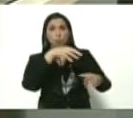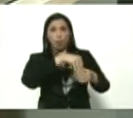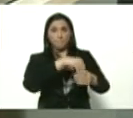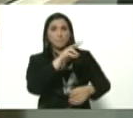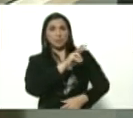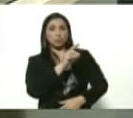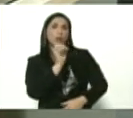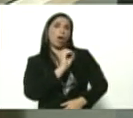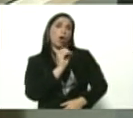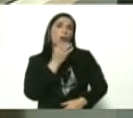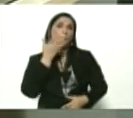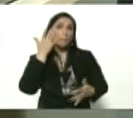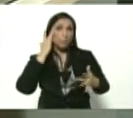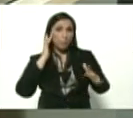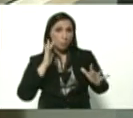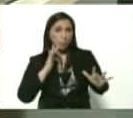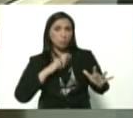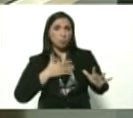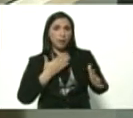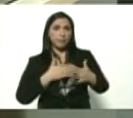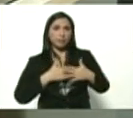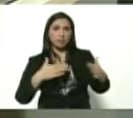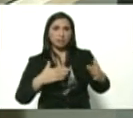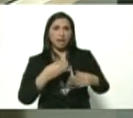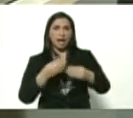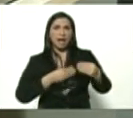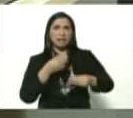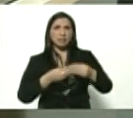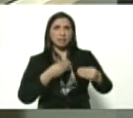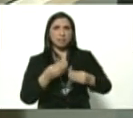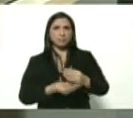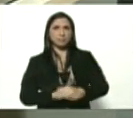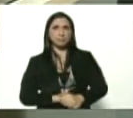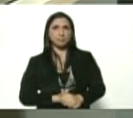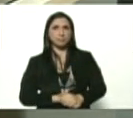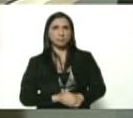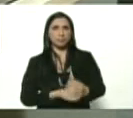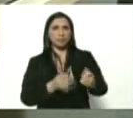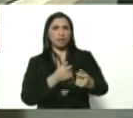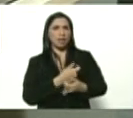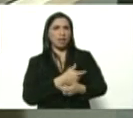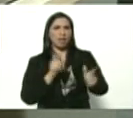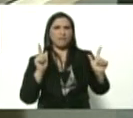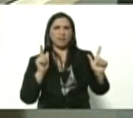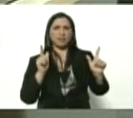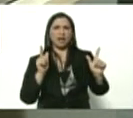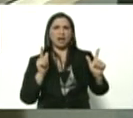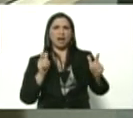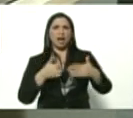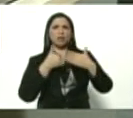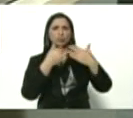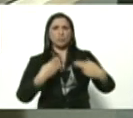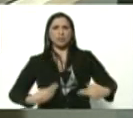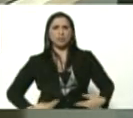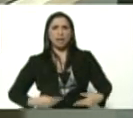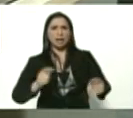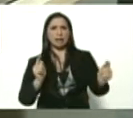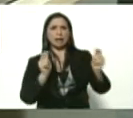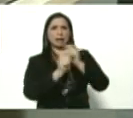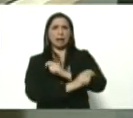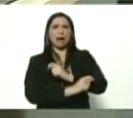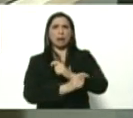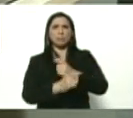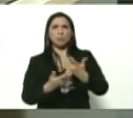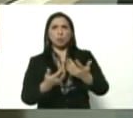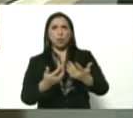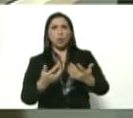o quizás ustedes también están dispuestos a hacer algún liberarlos con algún gesto humanitario a cambio de algún gesto humanitario de